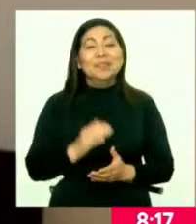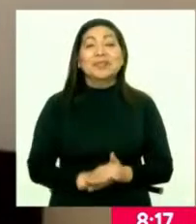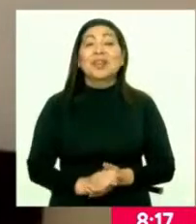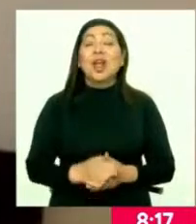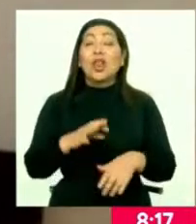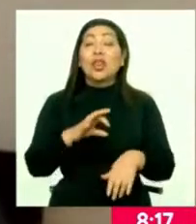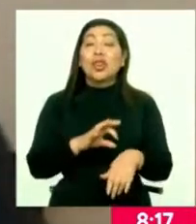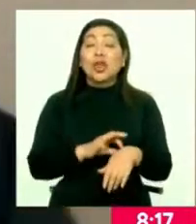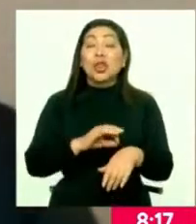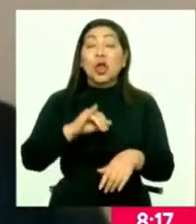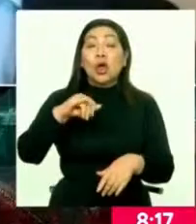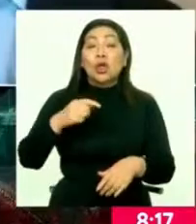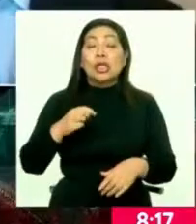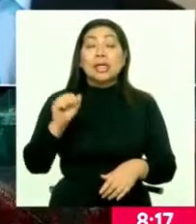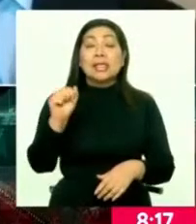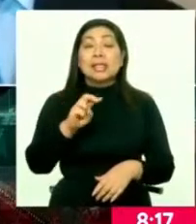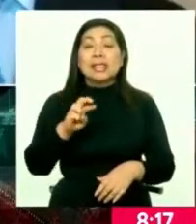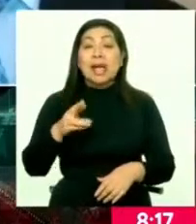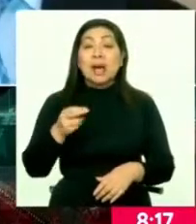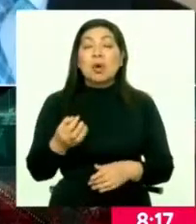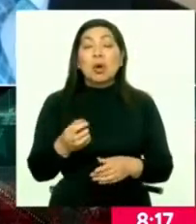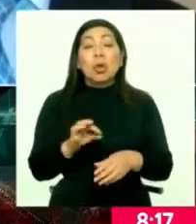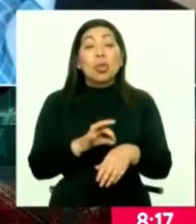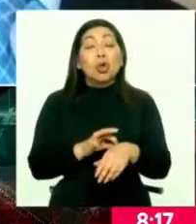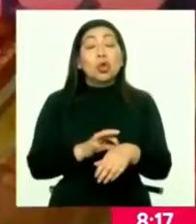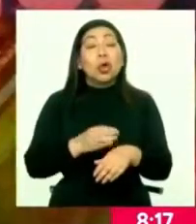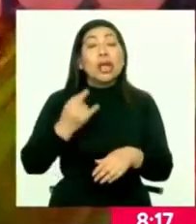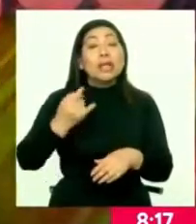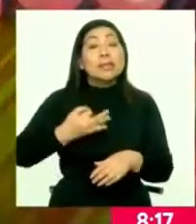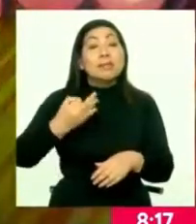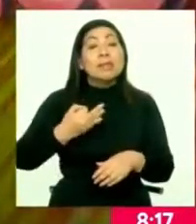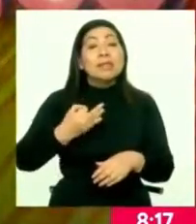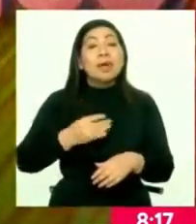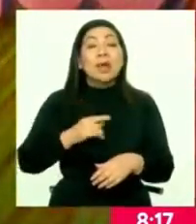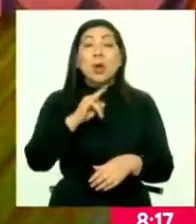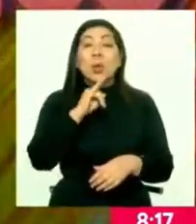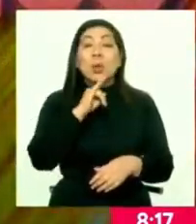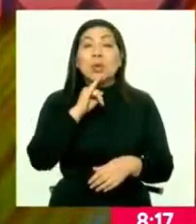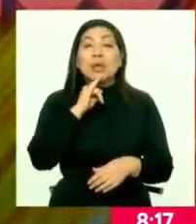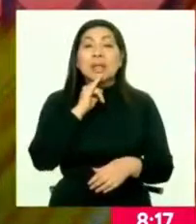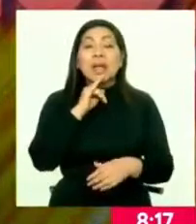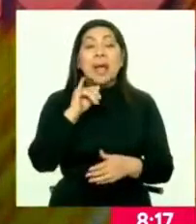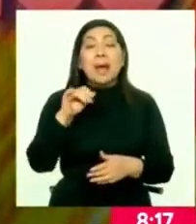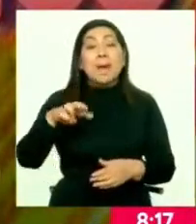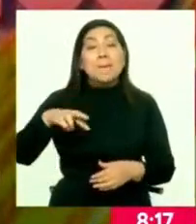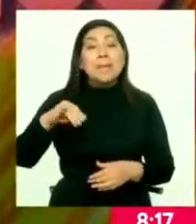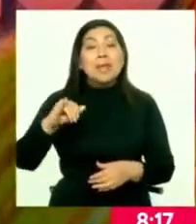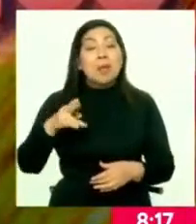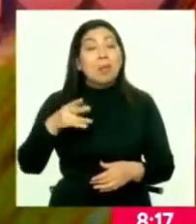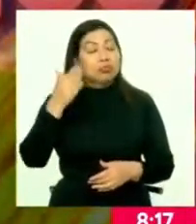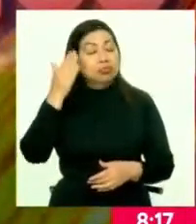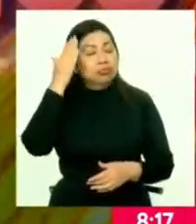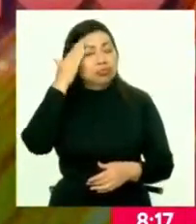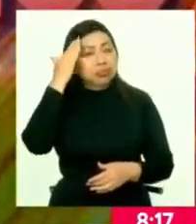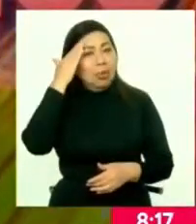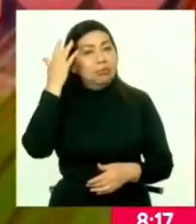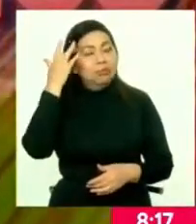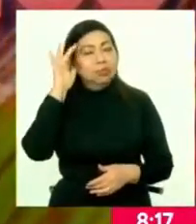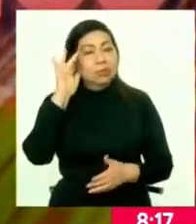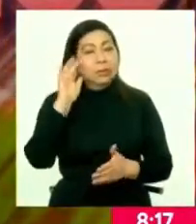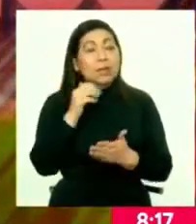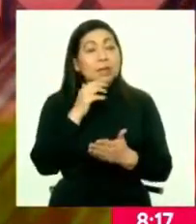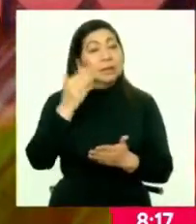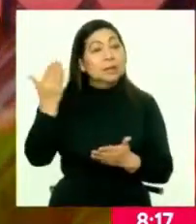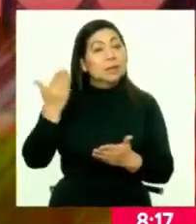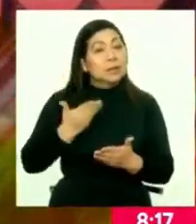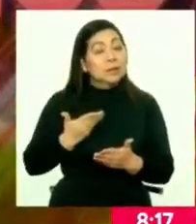ha sido el doctor José González Zamora, infectólogo del Hospital Jackson Memorial, catedrático de la Universidad de Miami, un experto, un conocedor del asunto, quien nos